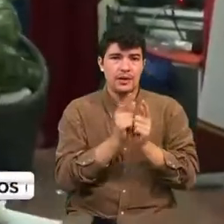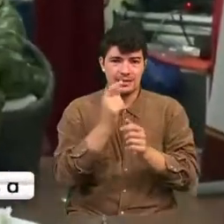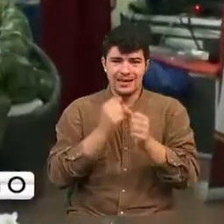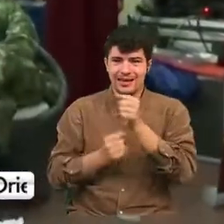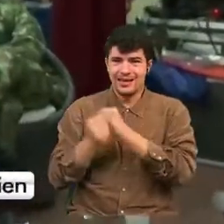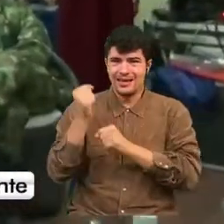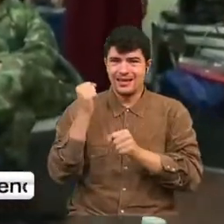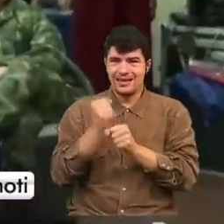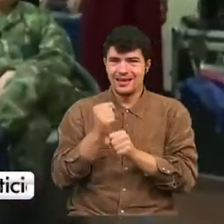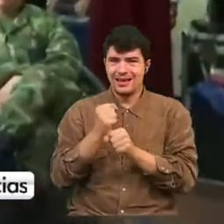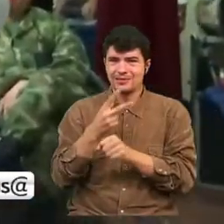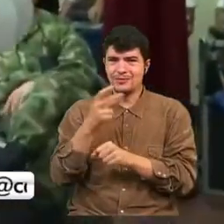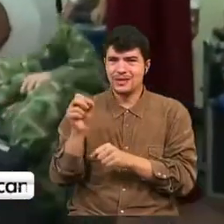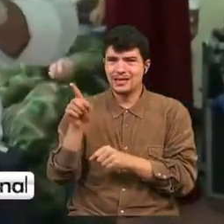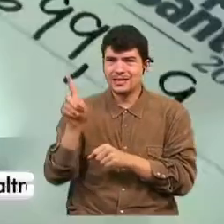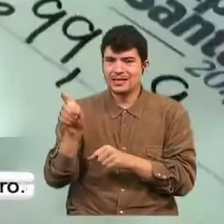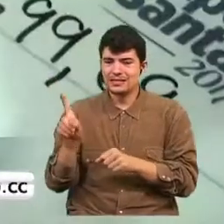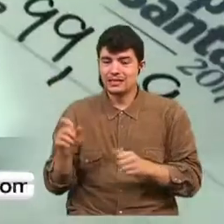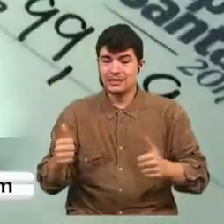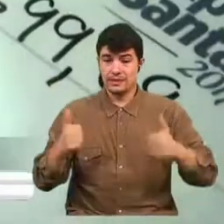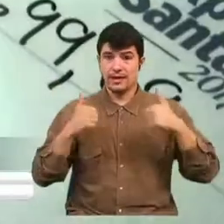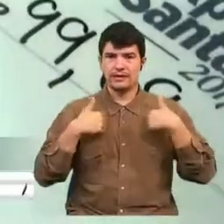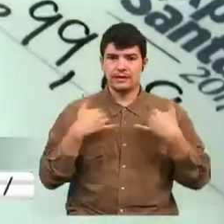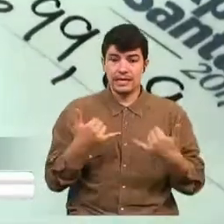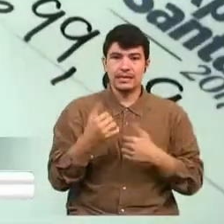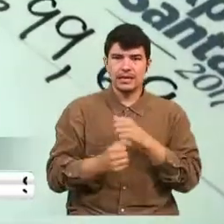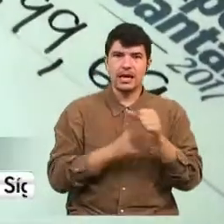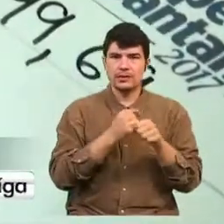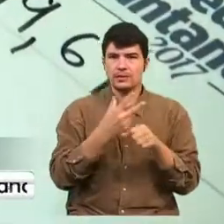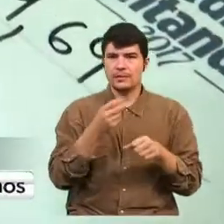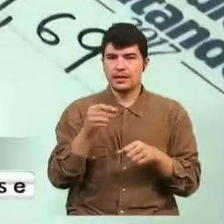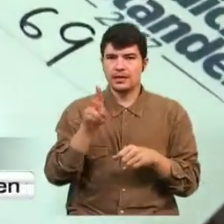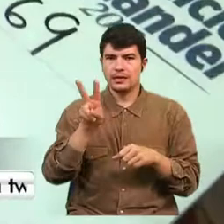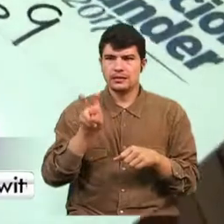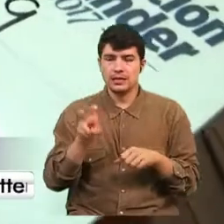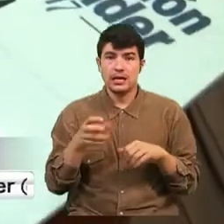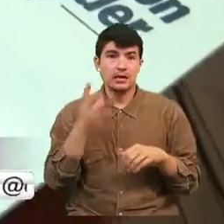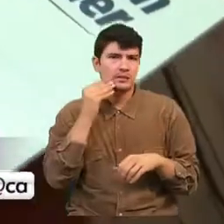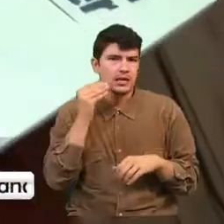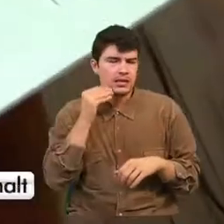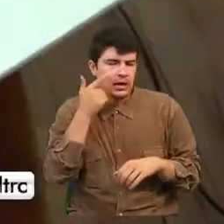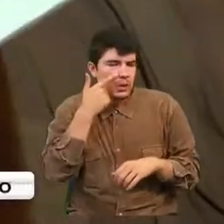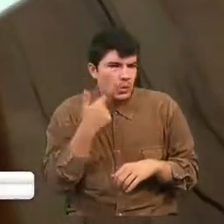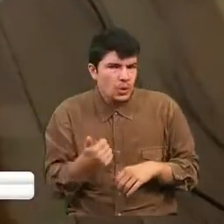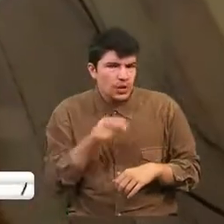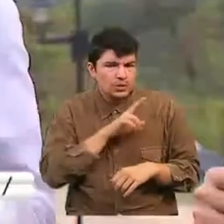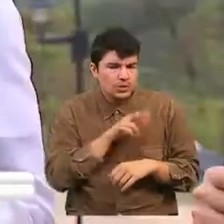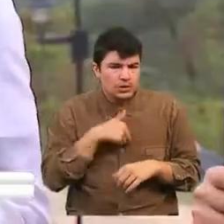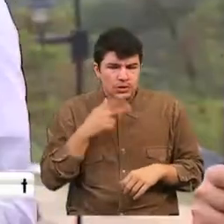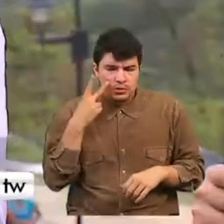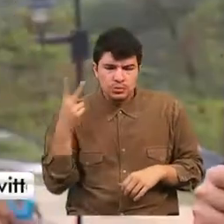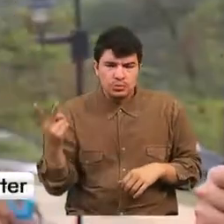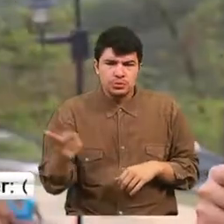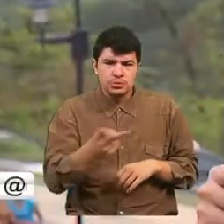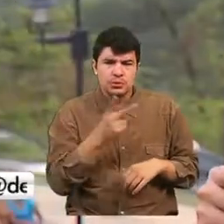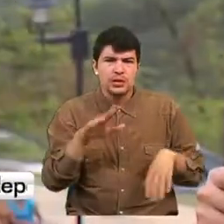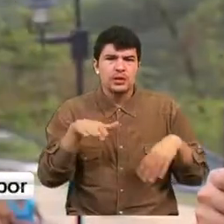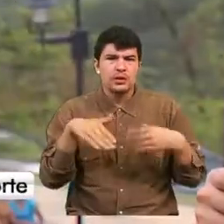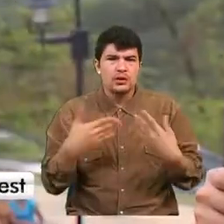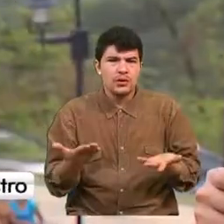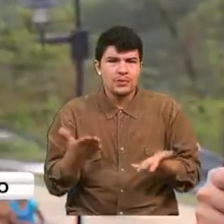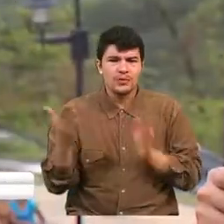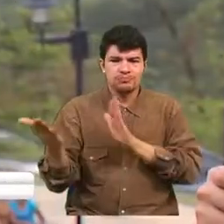y con los que van a ser beneficiarios del año 2017. Las experiencias fueron sorprendentes. Ver nosotros cómo pudimos